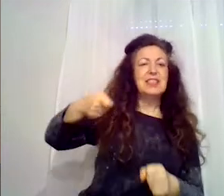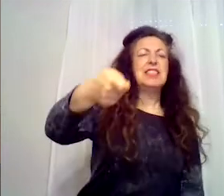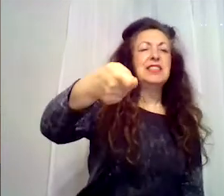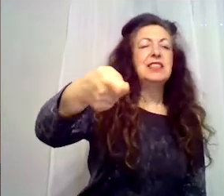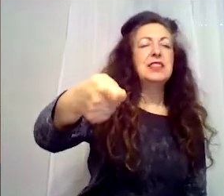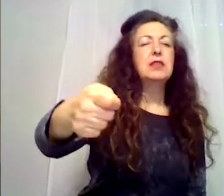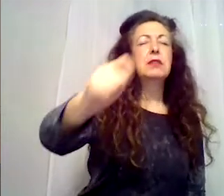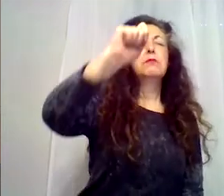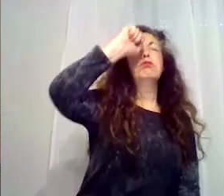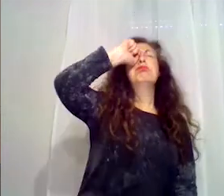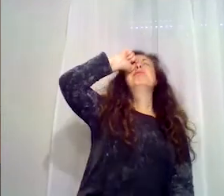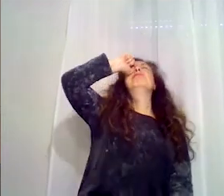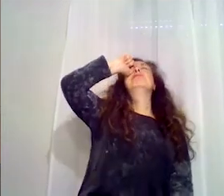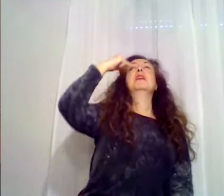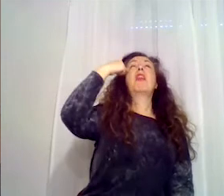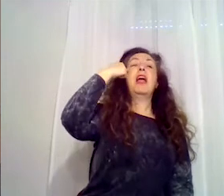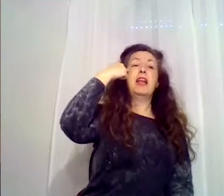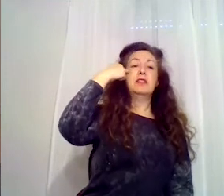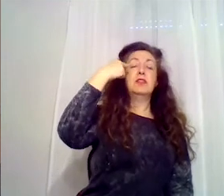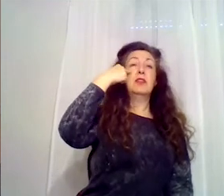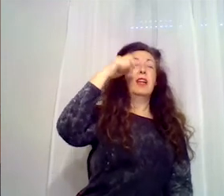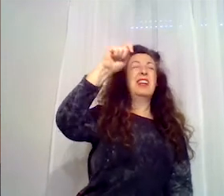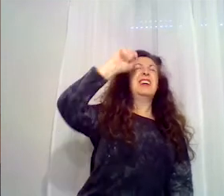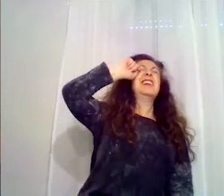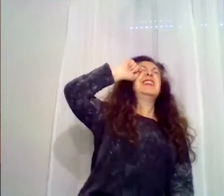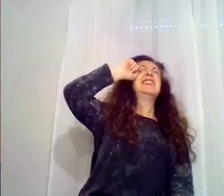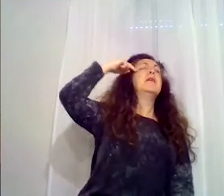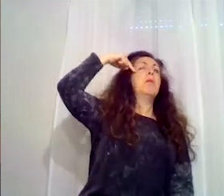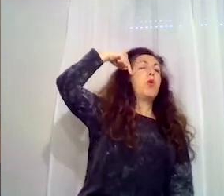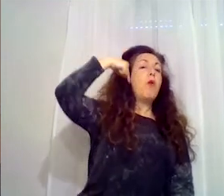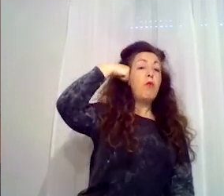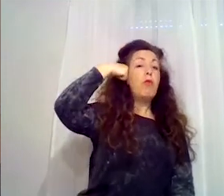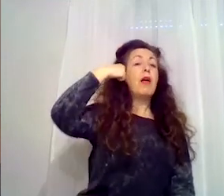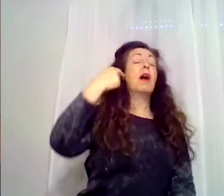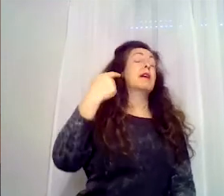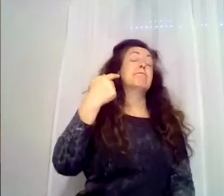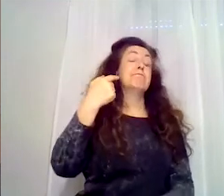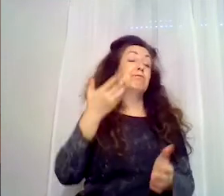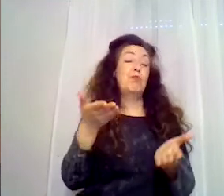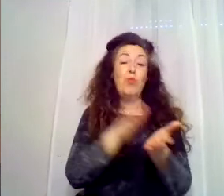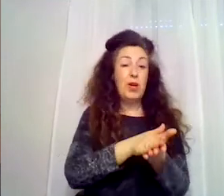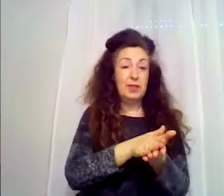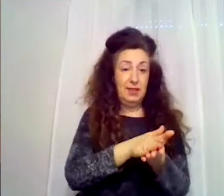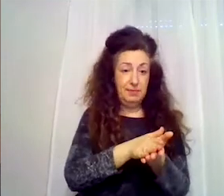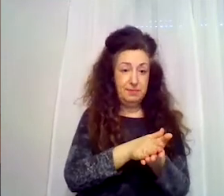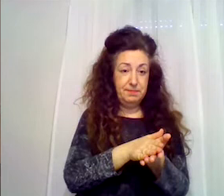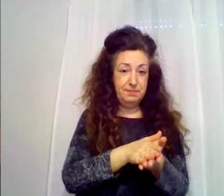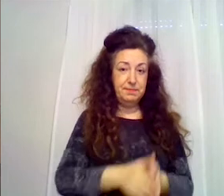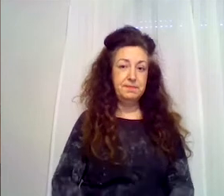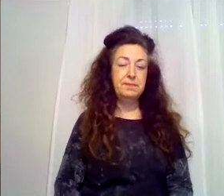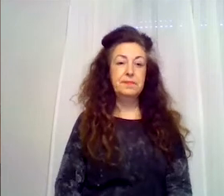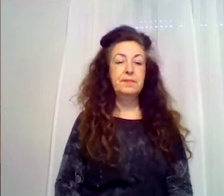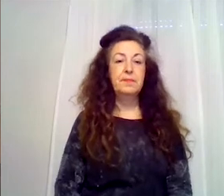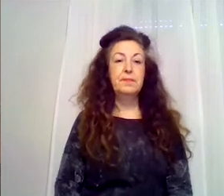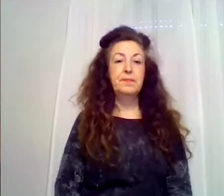muy, muy caliente. El caso es que discute con Ingram Freezer, se levanta, le coge el cuchillo de la espalda, le hiere